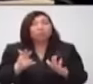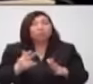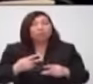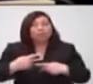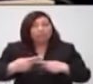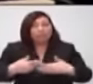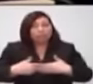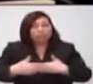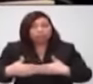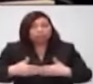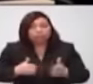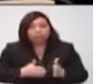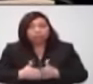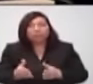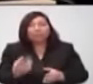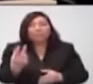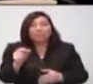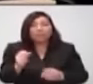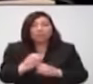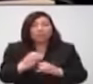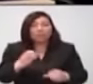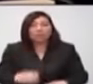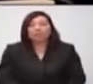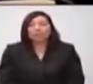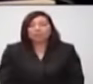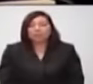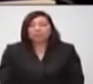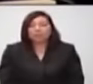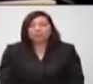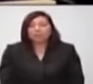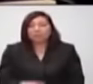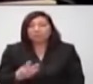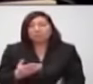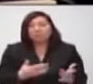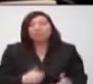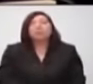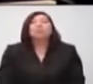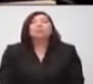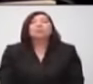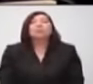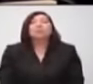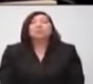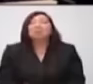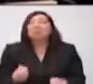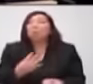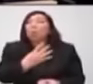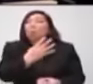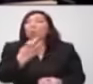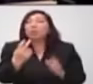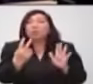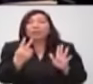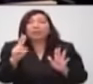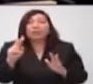kilómetros y estamos atendiendo con 200 buses. En el 2018 esperamos atender